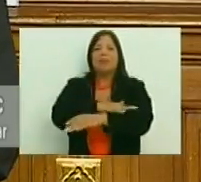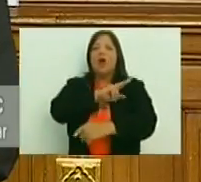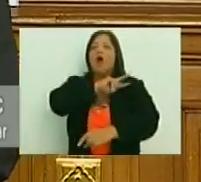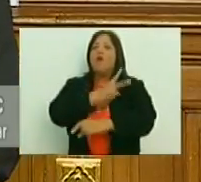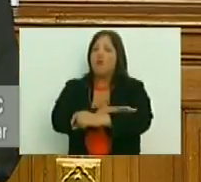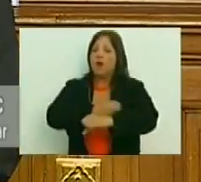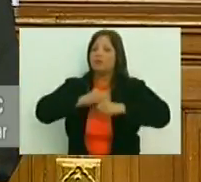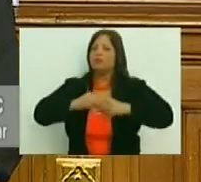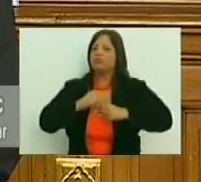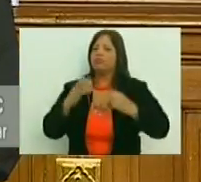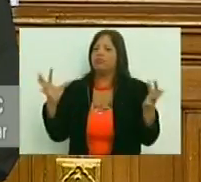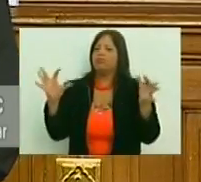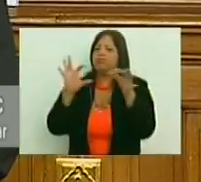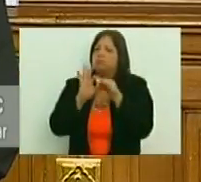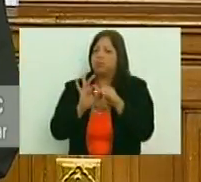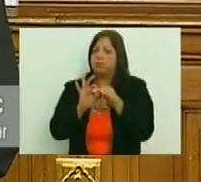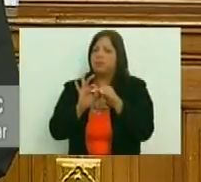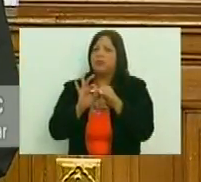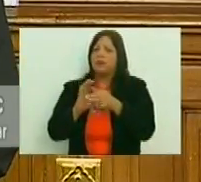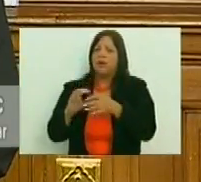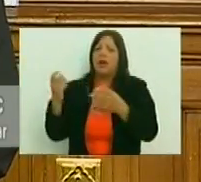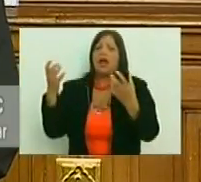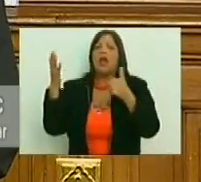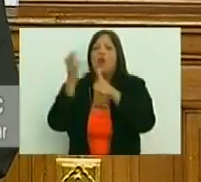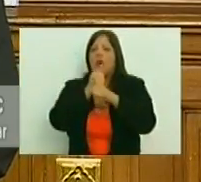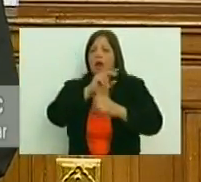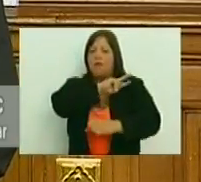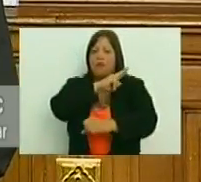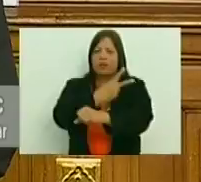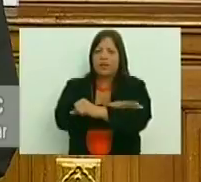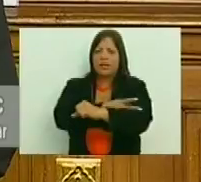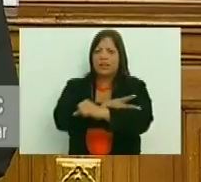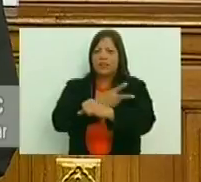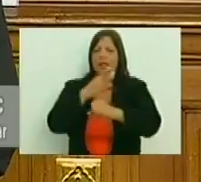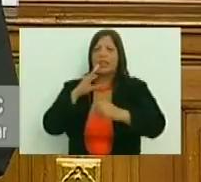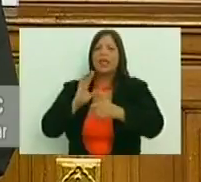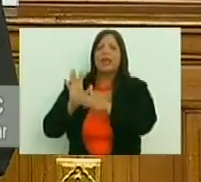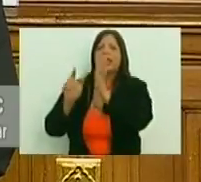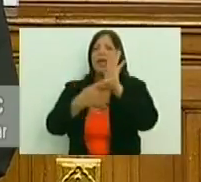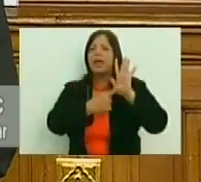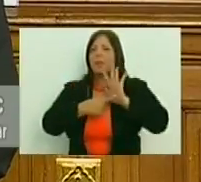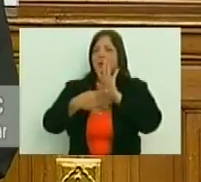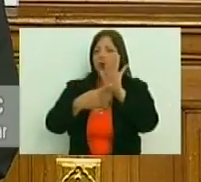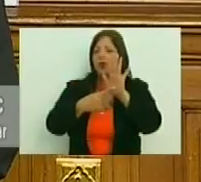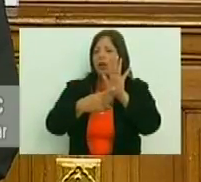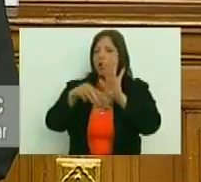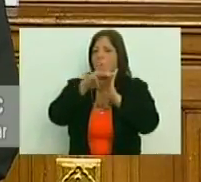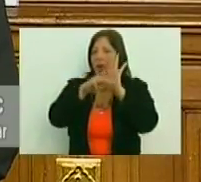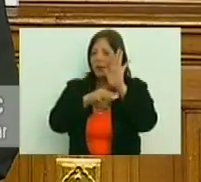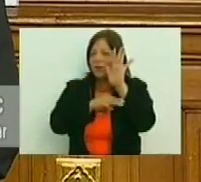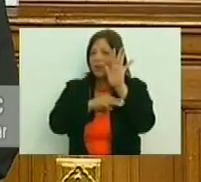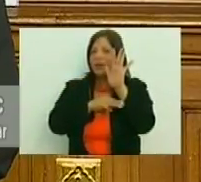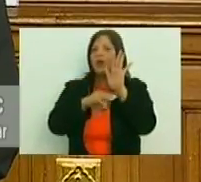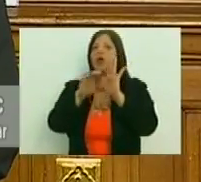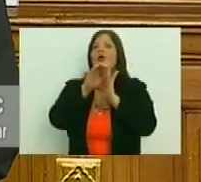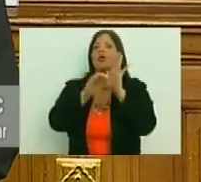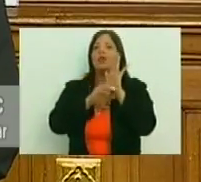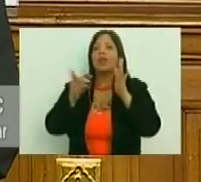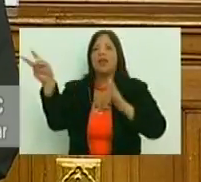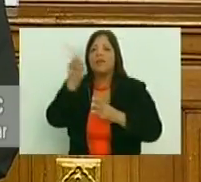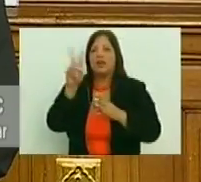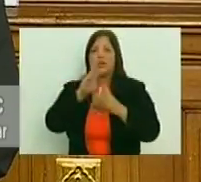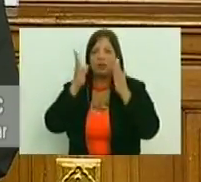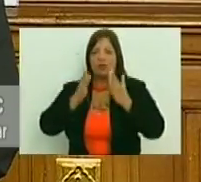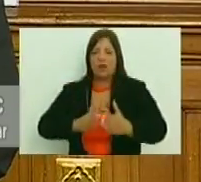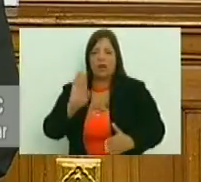creadores y patrióticos para lograr el fortalecimiento de las expresiones o manifestaciones constitutivas de la